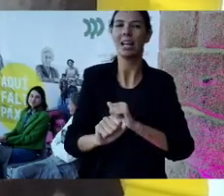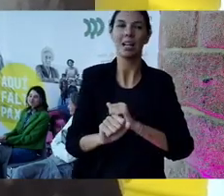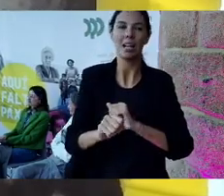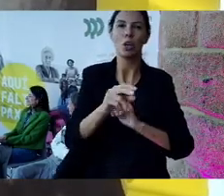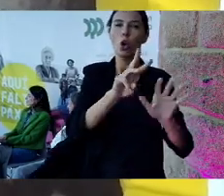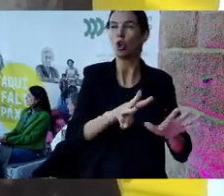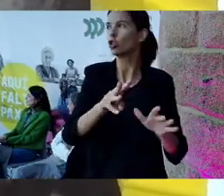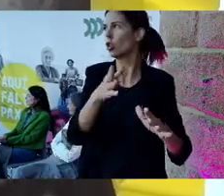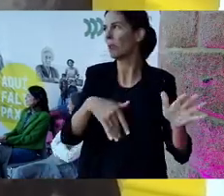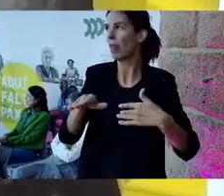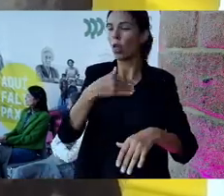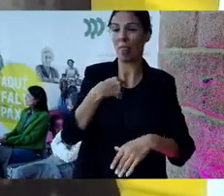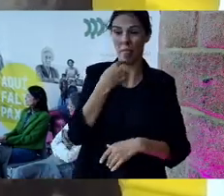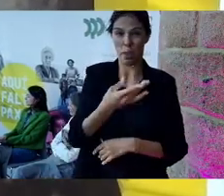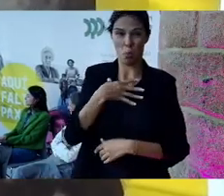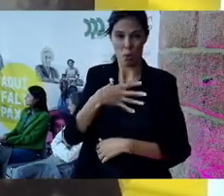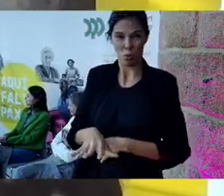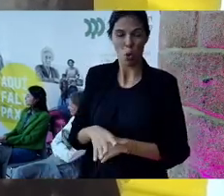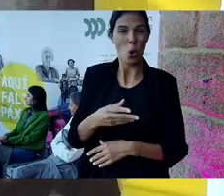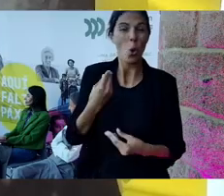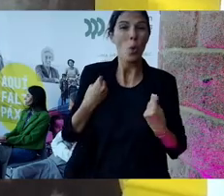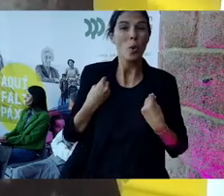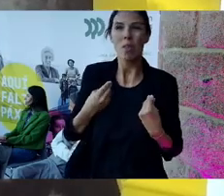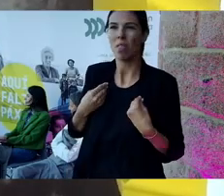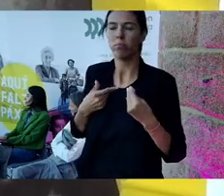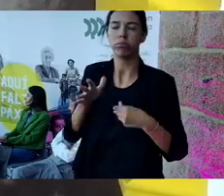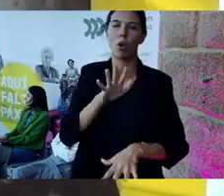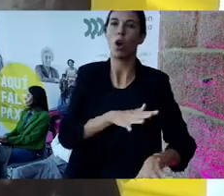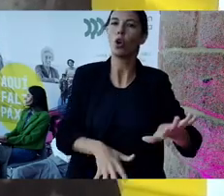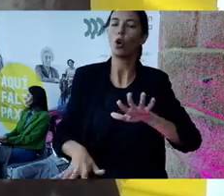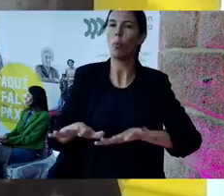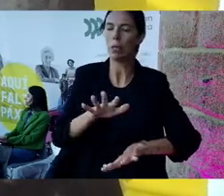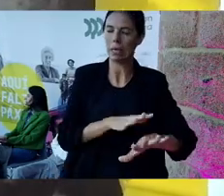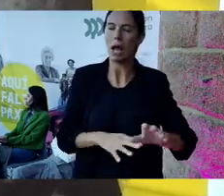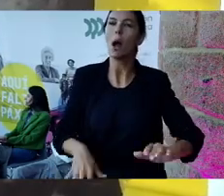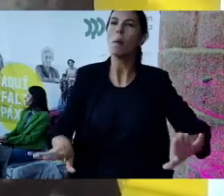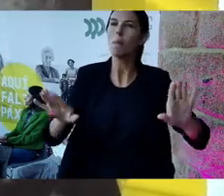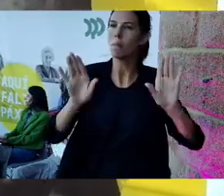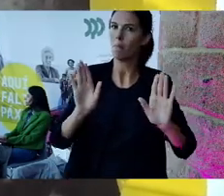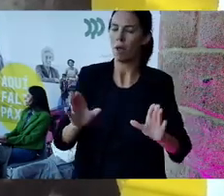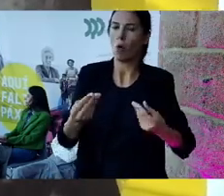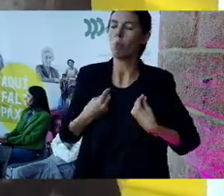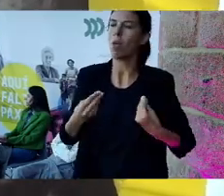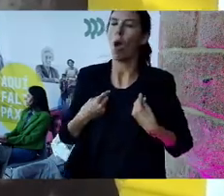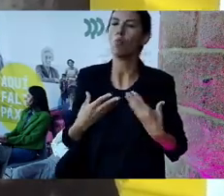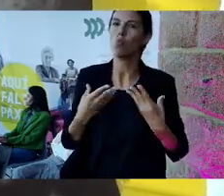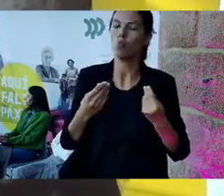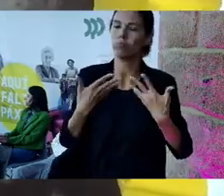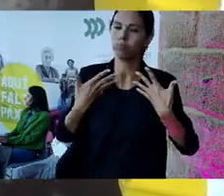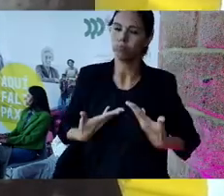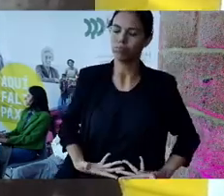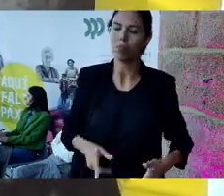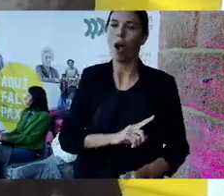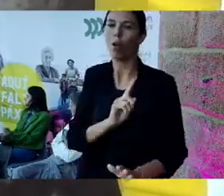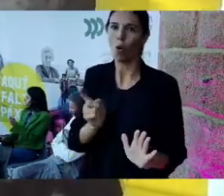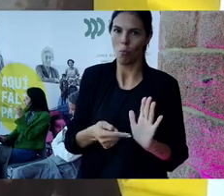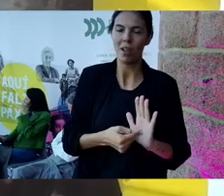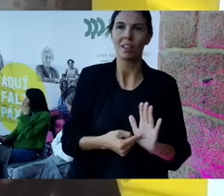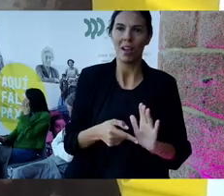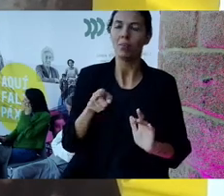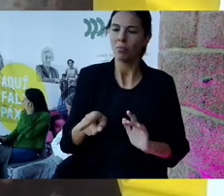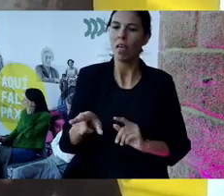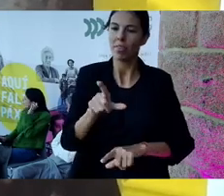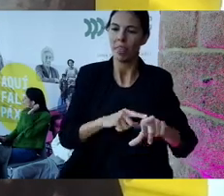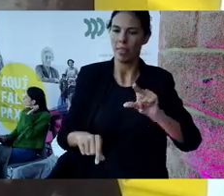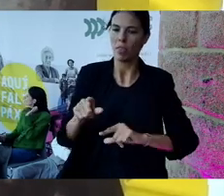1126, 8 de marzo. Podemos decir que después de una vida muy complicada, pero plena, yo diría que una vida muy plena, a